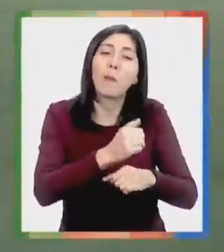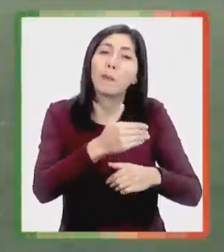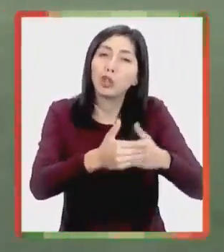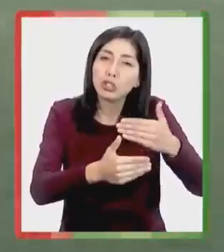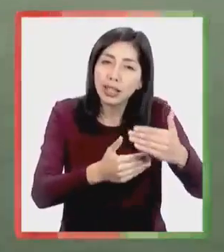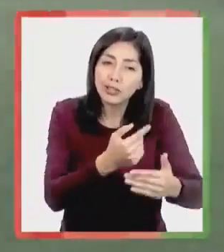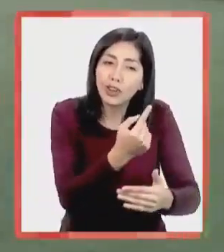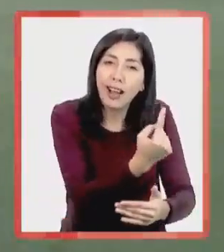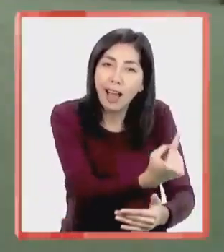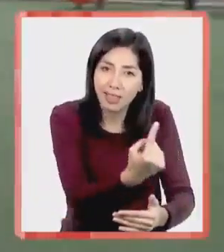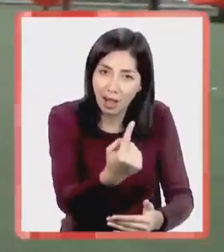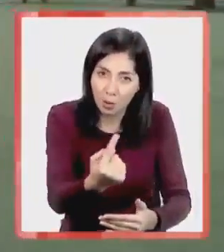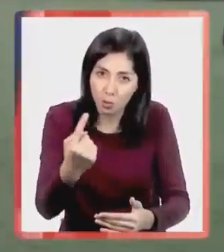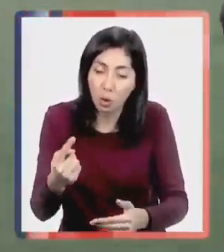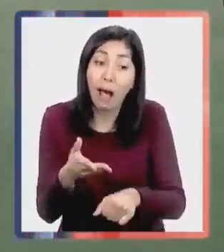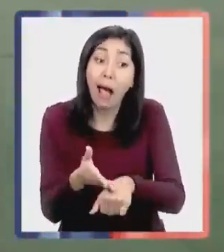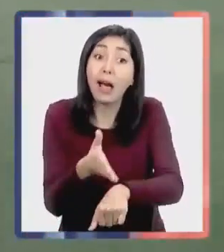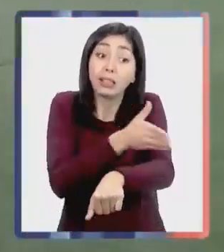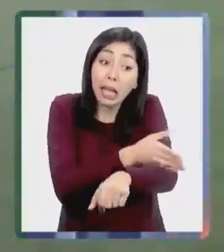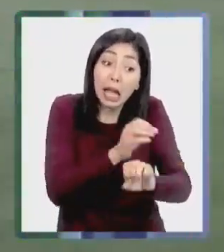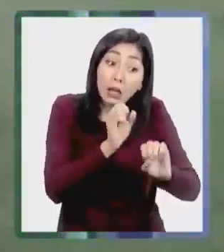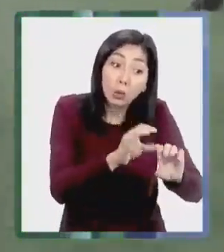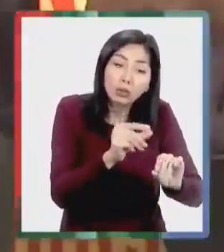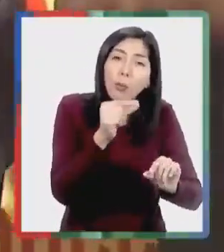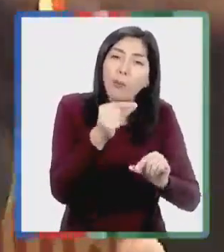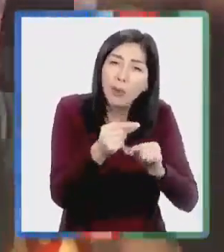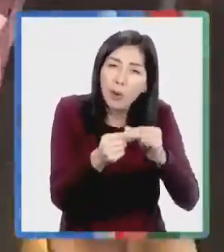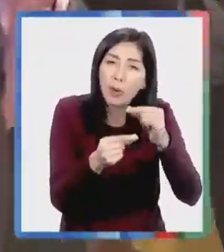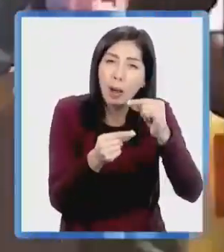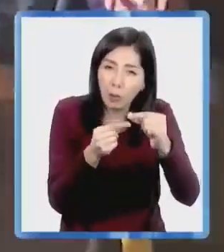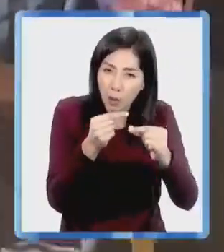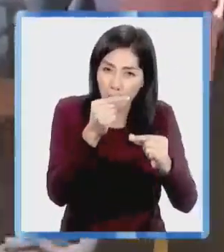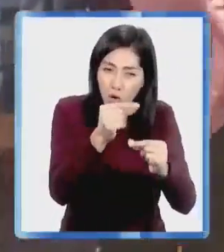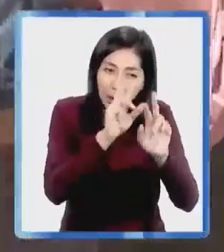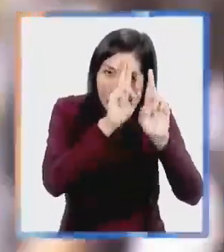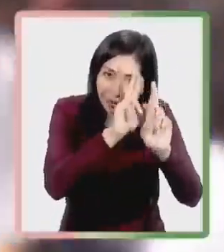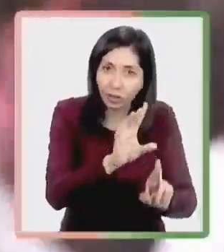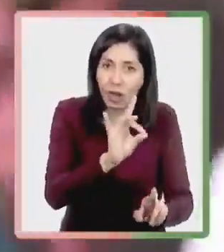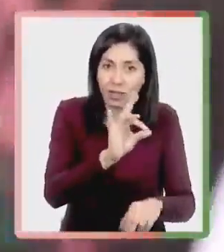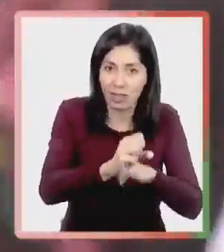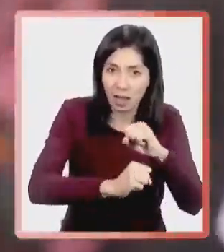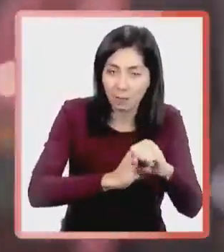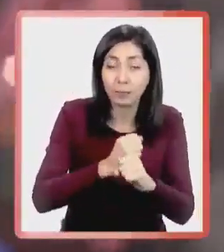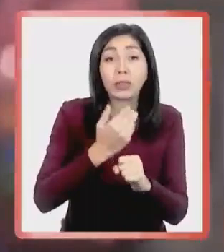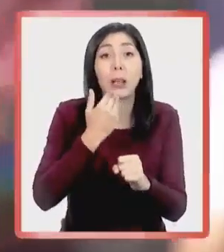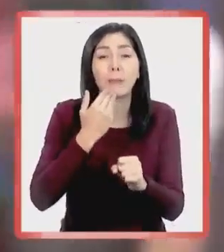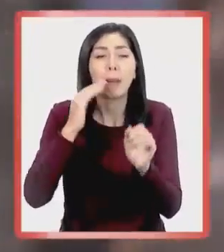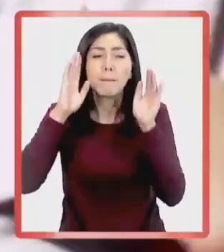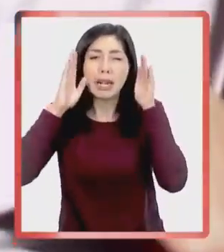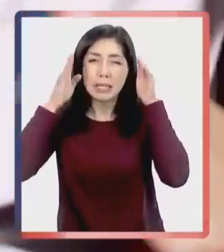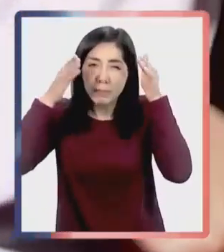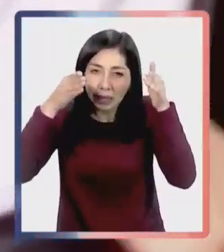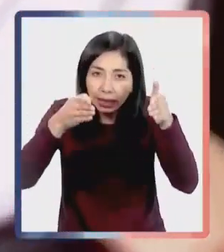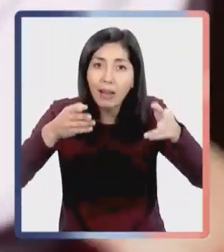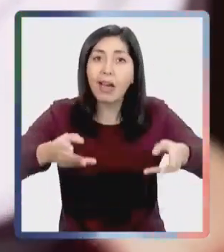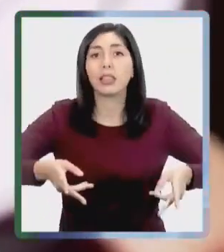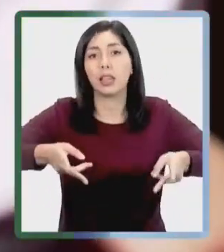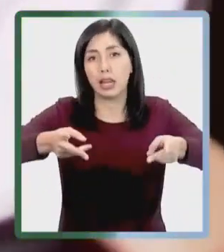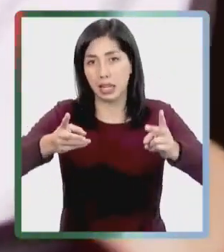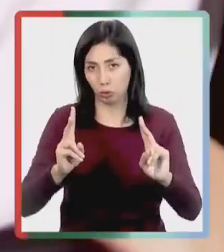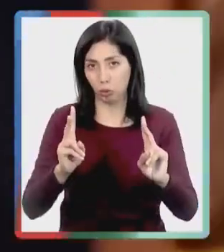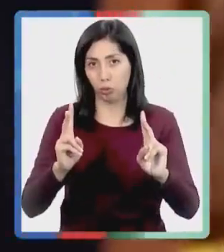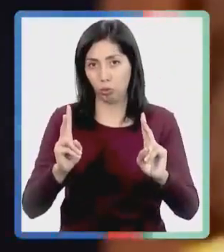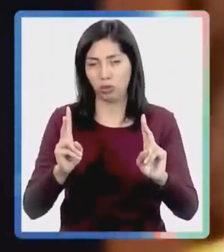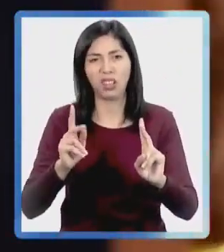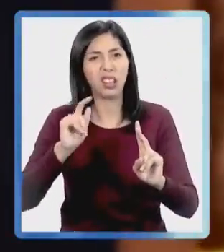niño, niña y adolescente. Entonces, precoz y progresivo, que tenga una perspectiva de derechos, y esto se ha usado esta frase muy